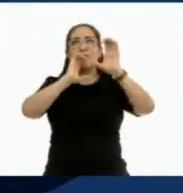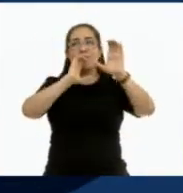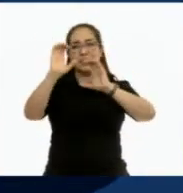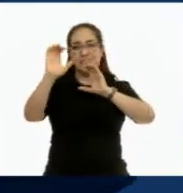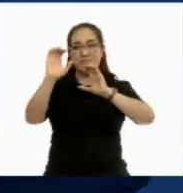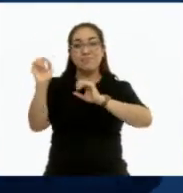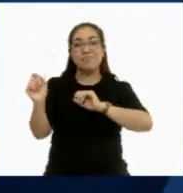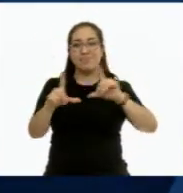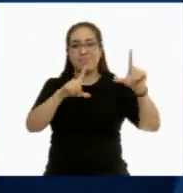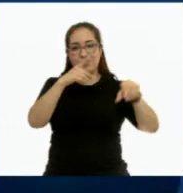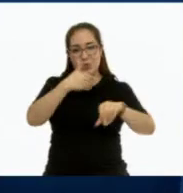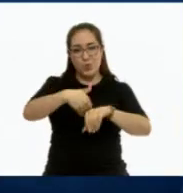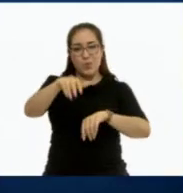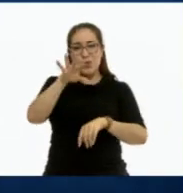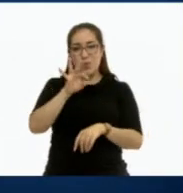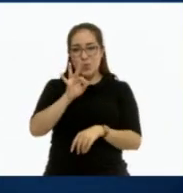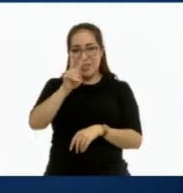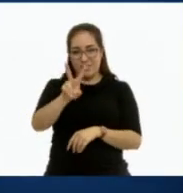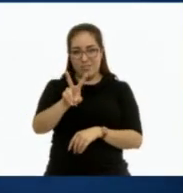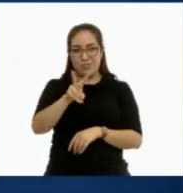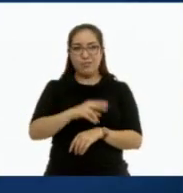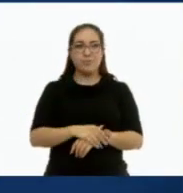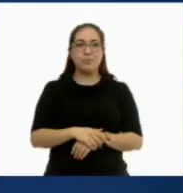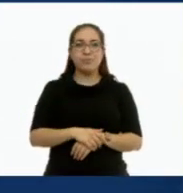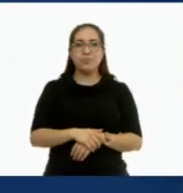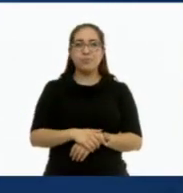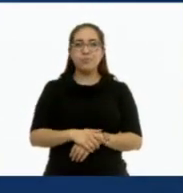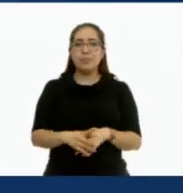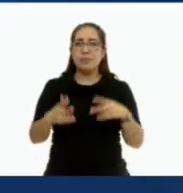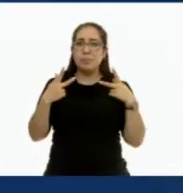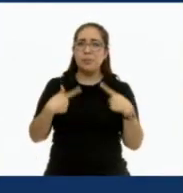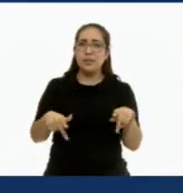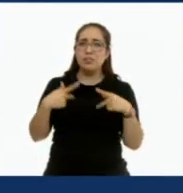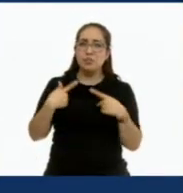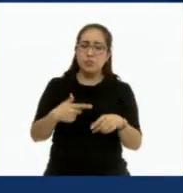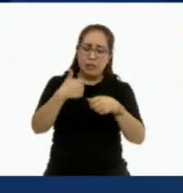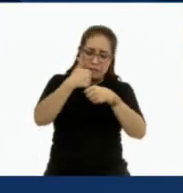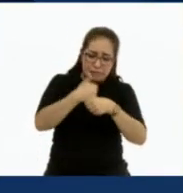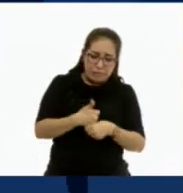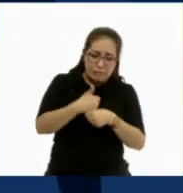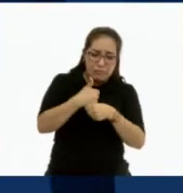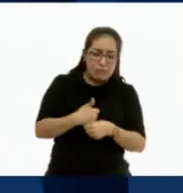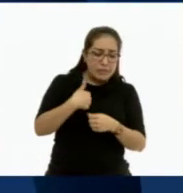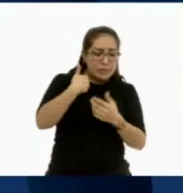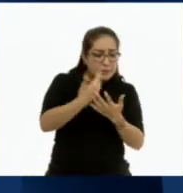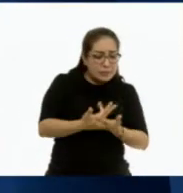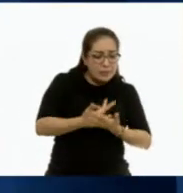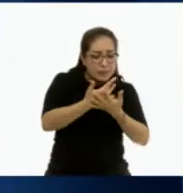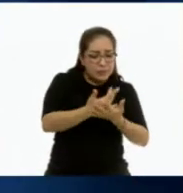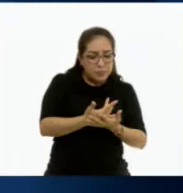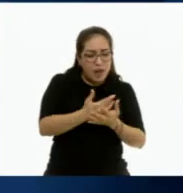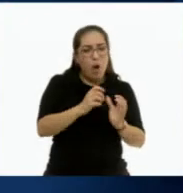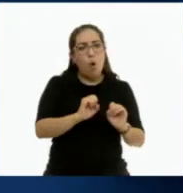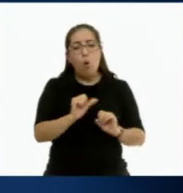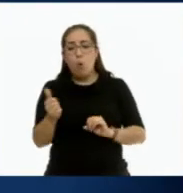Estrofa 42. ¿Sufre más el que espera siempre que aquel que nunca esperó a nadie?